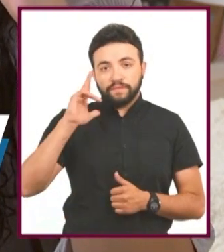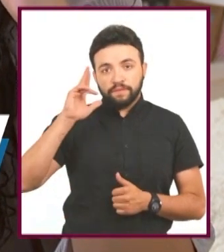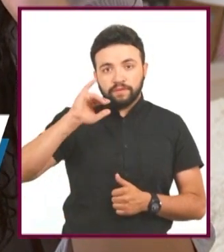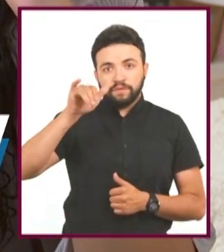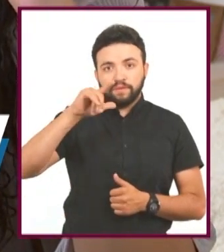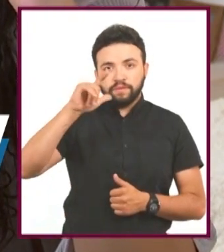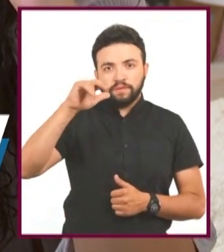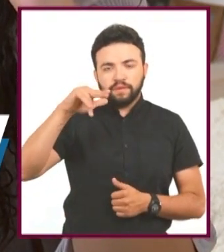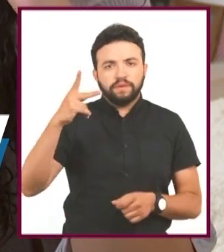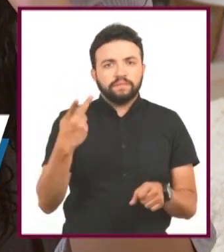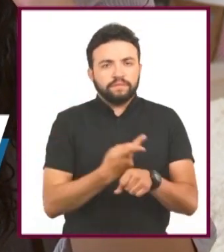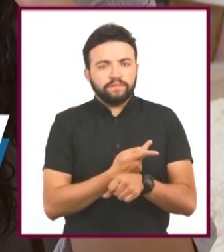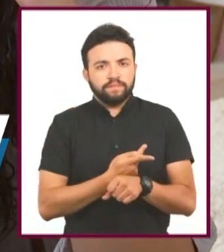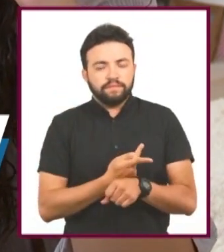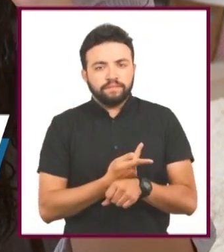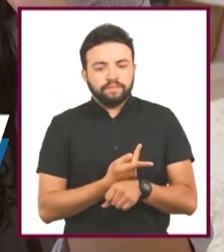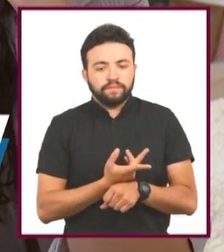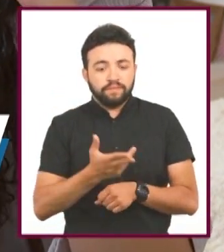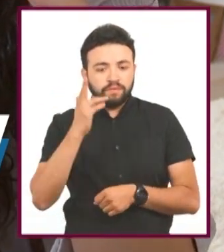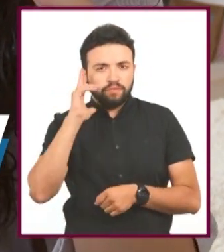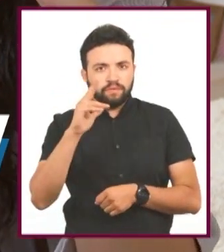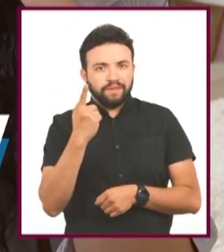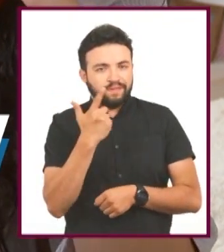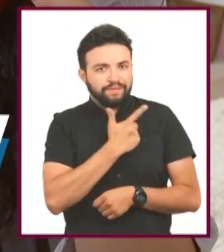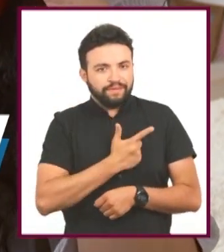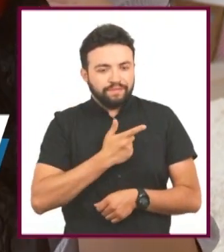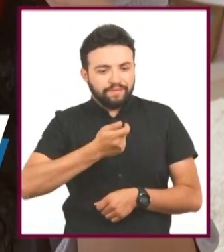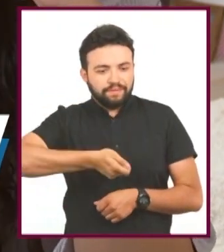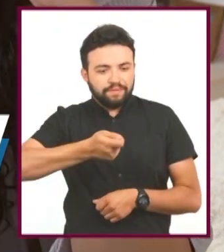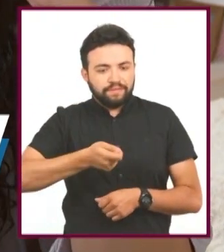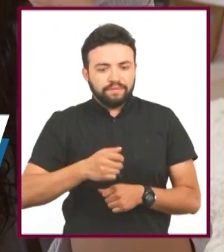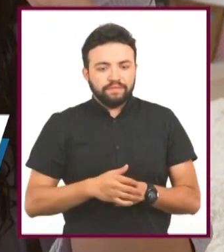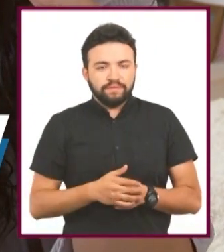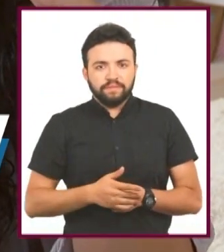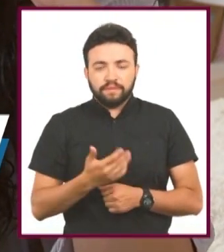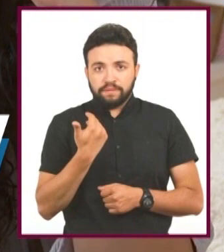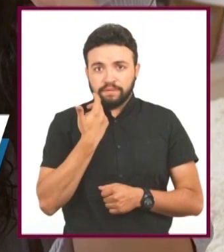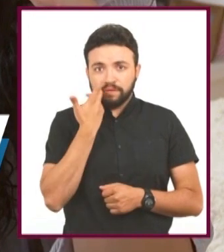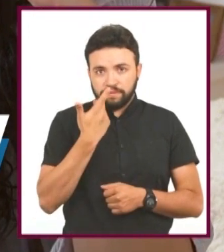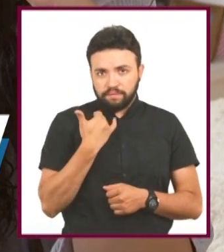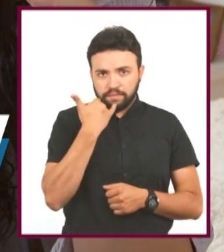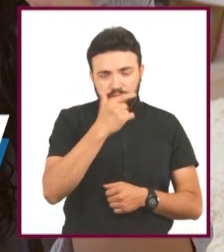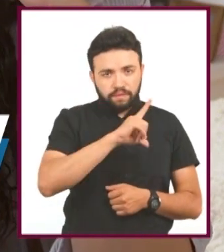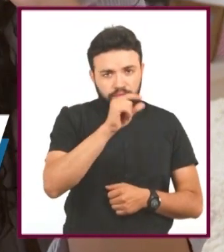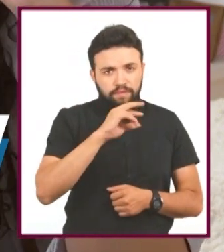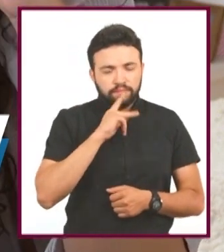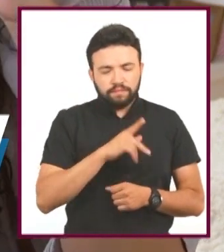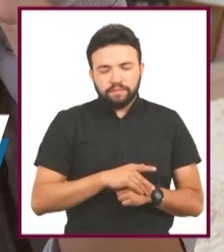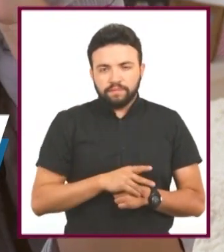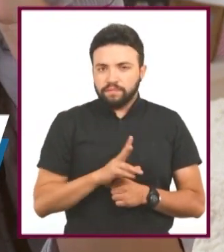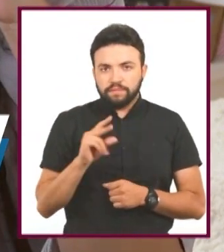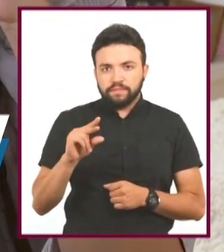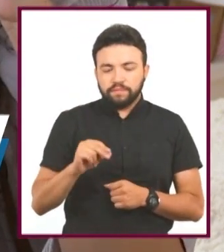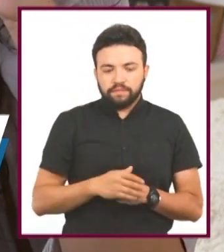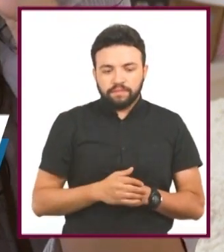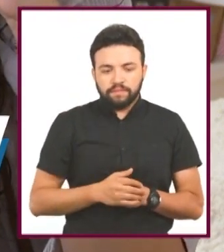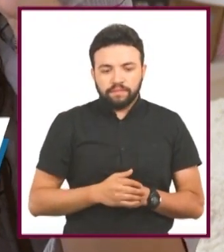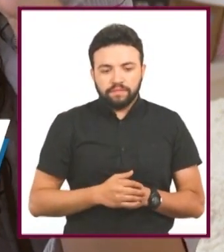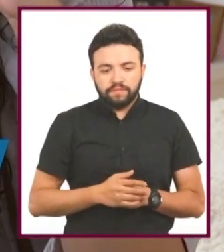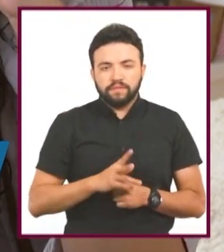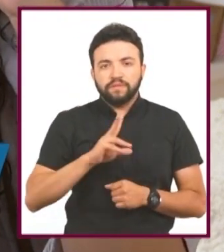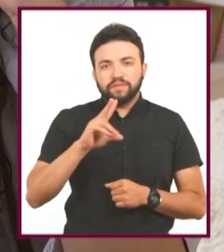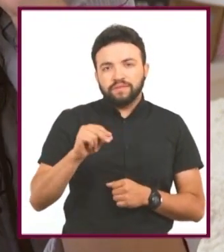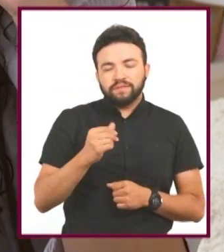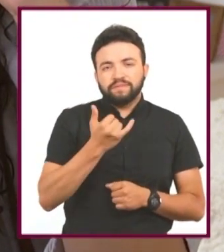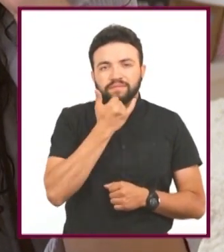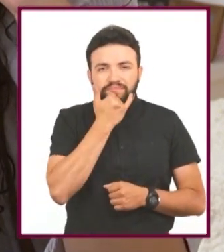¿Qué onda, Juliana? ¿Qué pasó? Ay, hola. Qué gusto saludarte. ¿Quieres que te llame después? No.